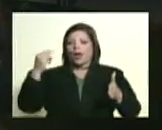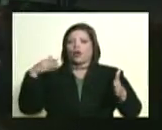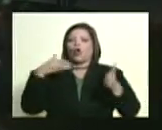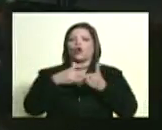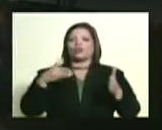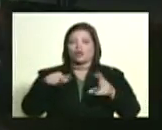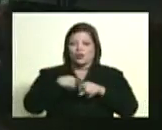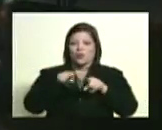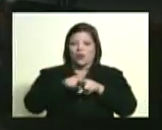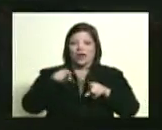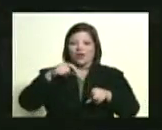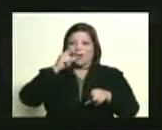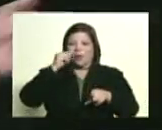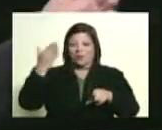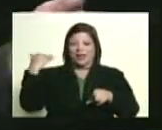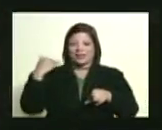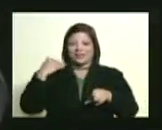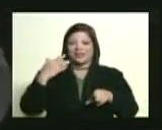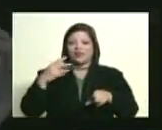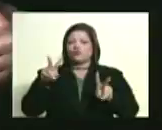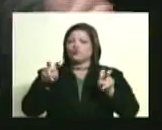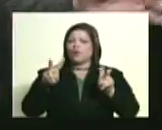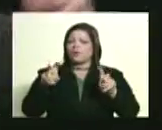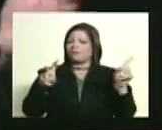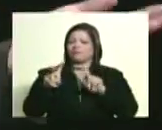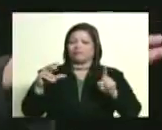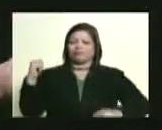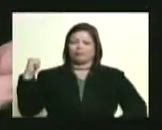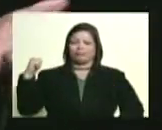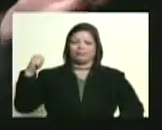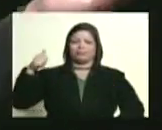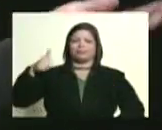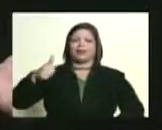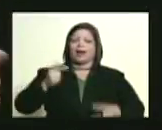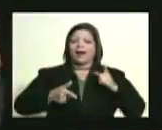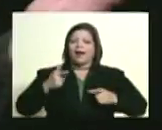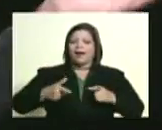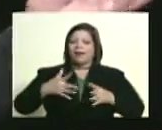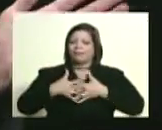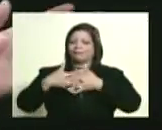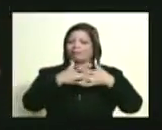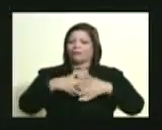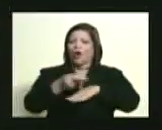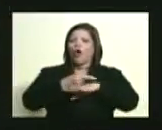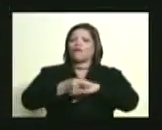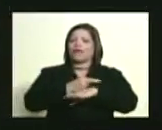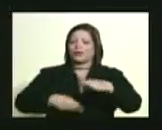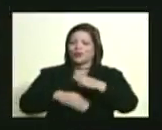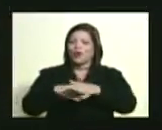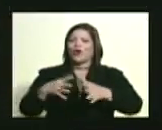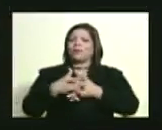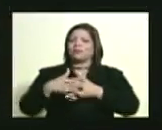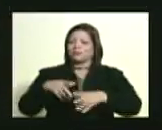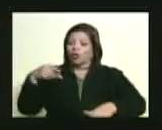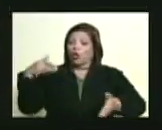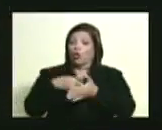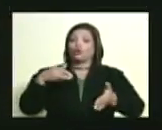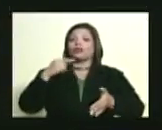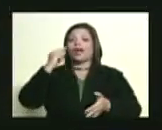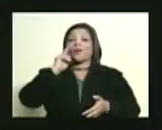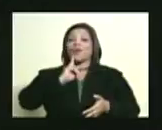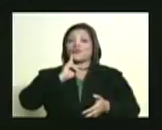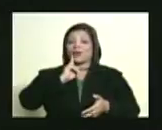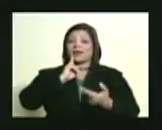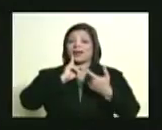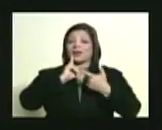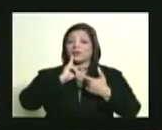decía Pedro Calzadilla, eso no es nuevo, eso ha venido transitando y el Imperio Norteamericano ha sido uno de los grandes antibolivarianos, pues,